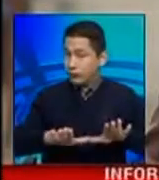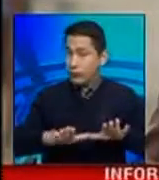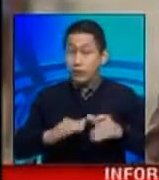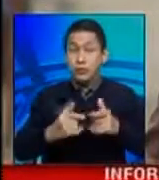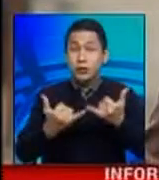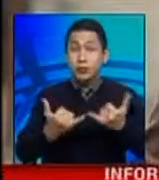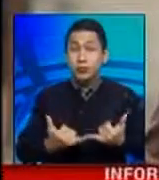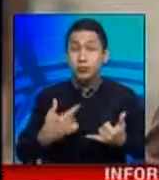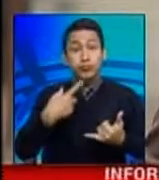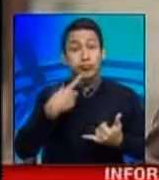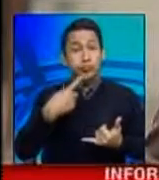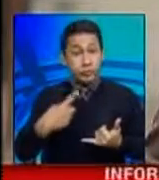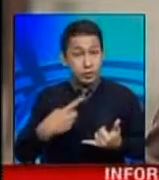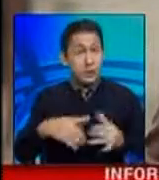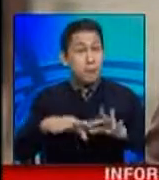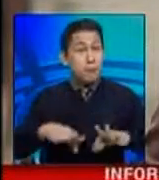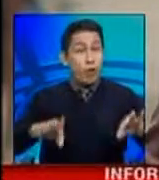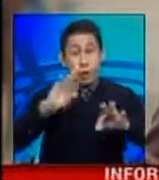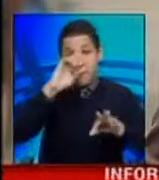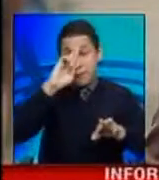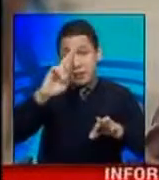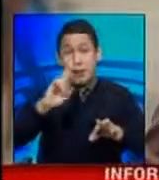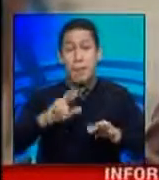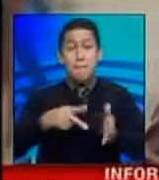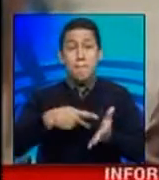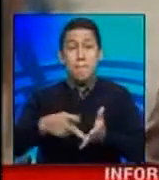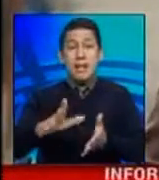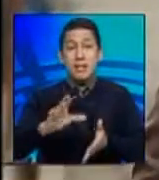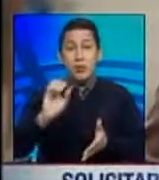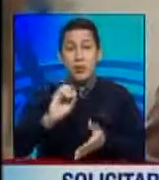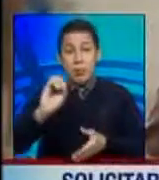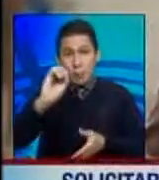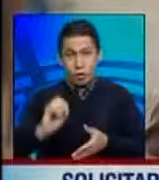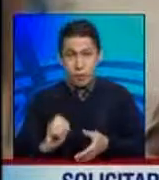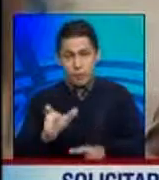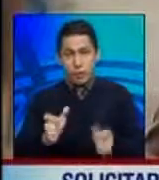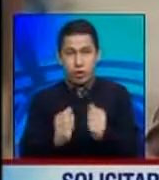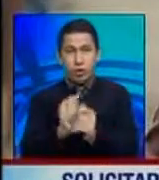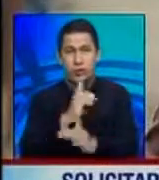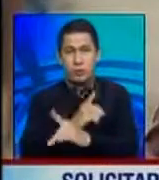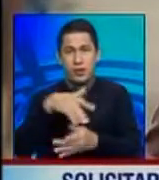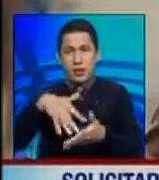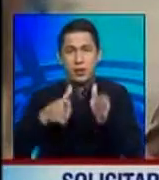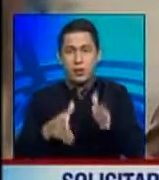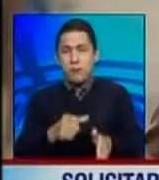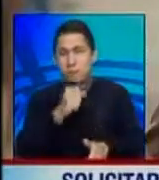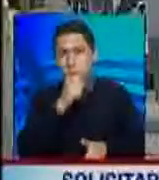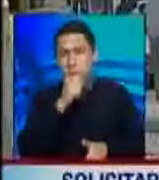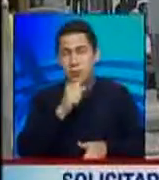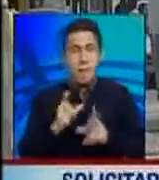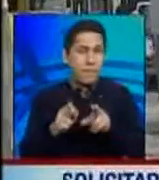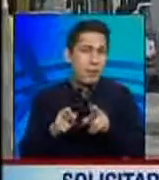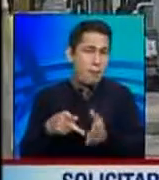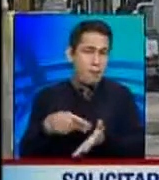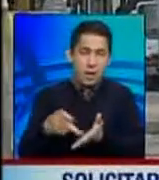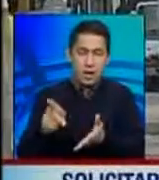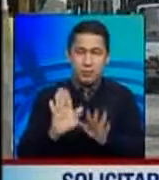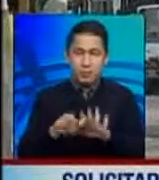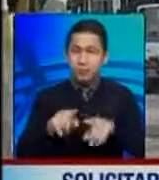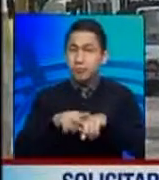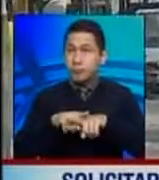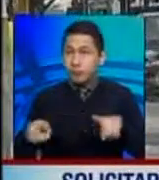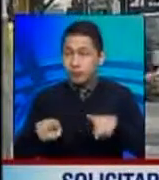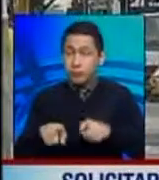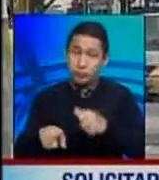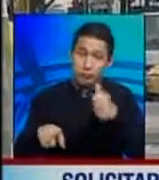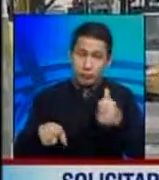se alterará la tarifa especial que hoy tienen estudiantes, personas con capacidades especiales y tercera edad. Ahora los pasos a